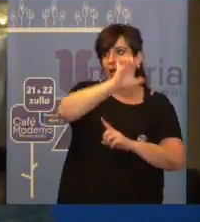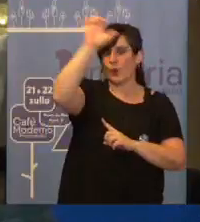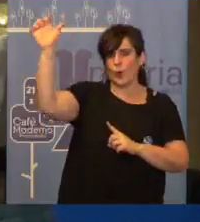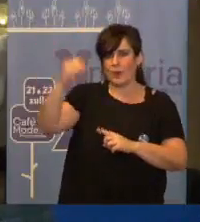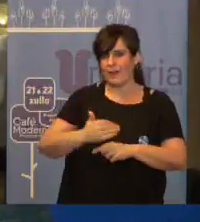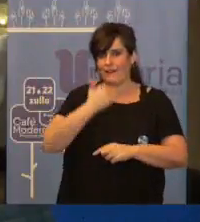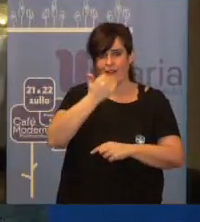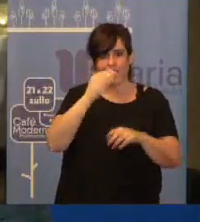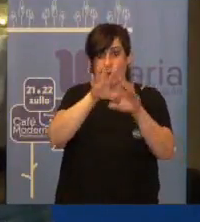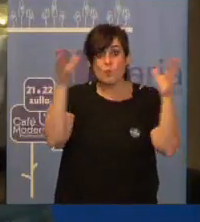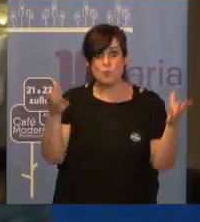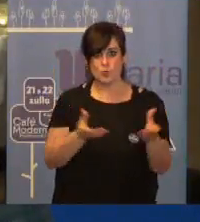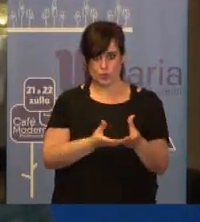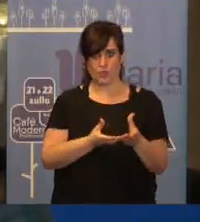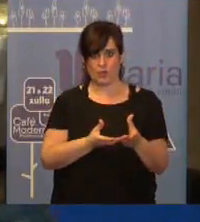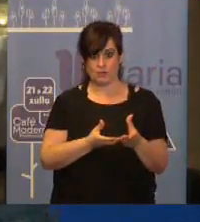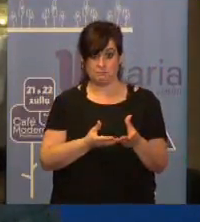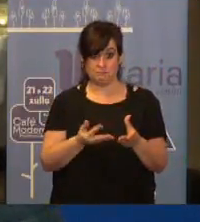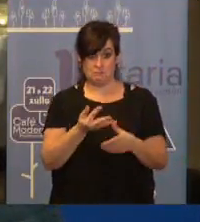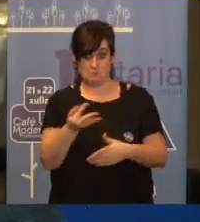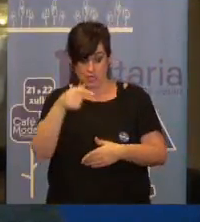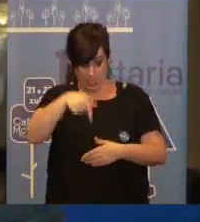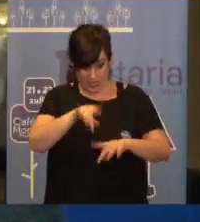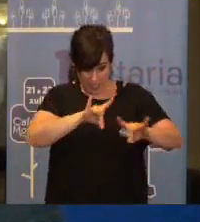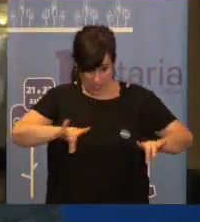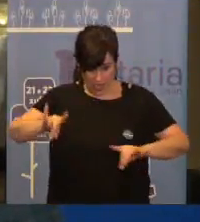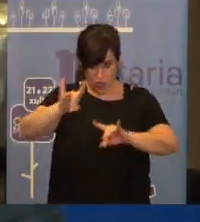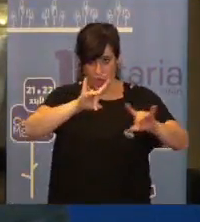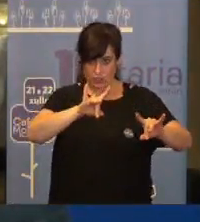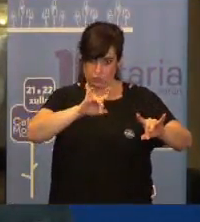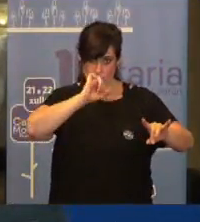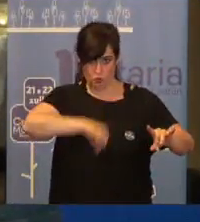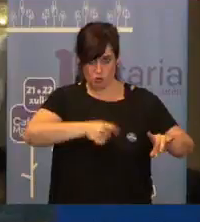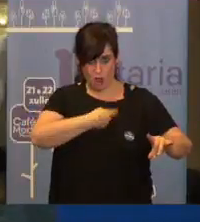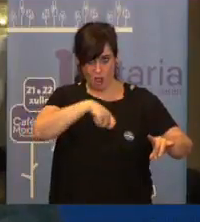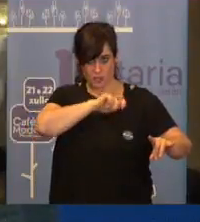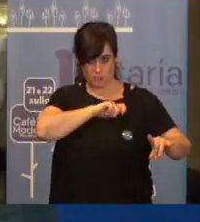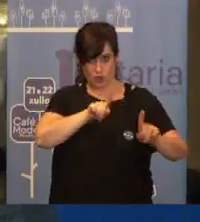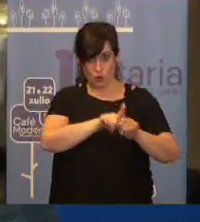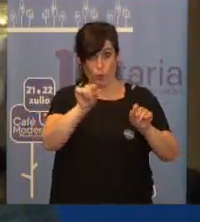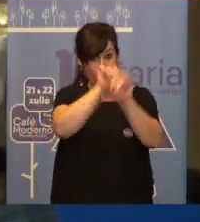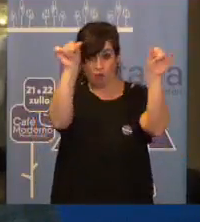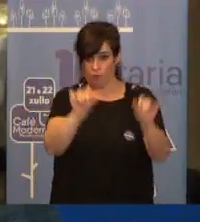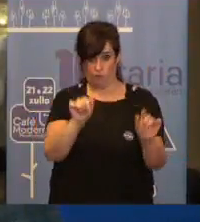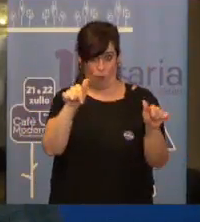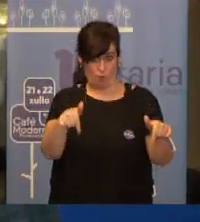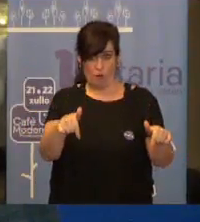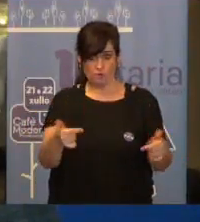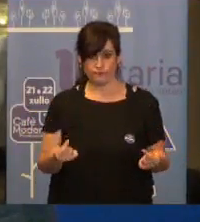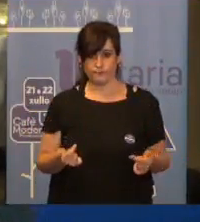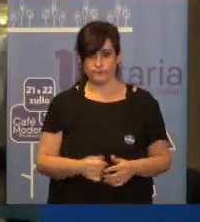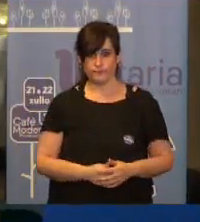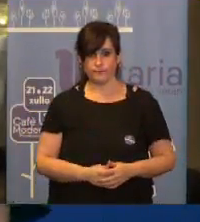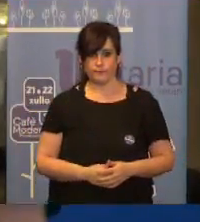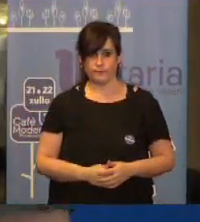e que, digamos, o nacionalismo español é a forma en que se elabora aquí, pois, digamos, pois